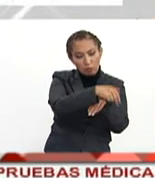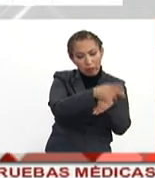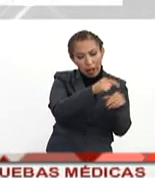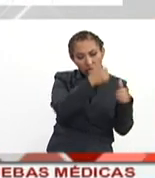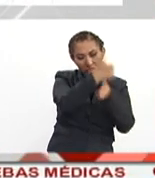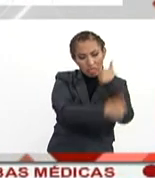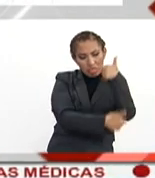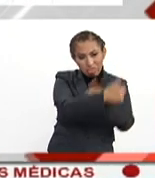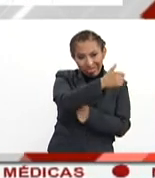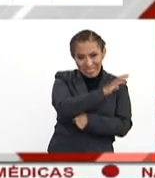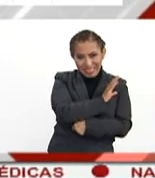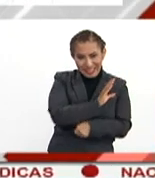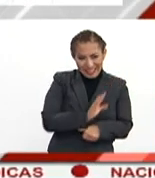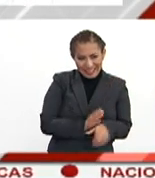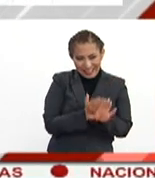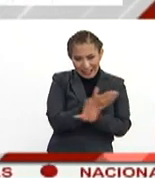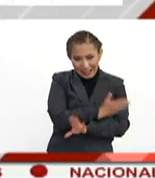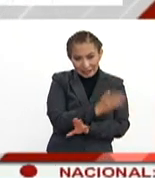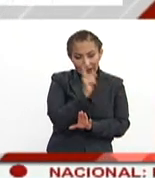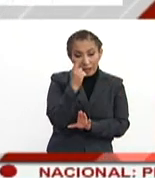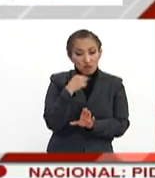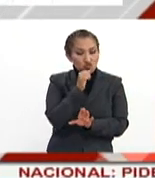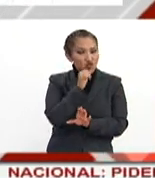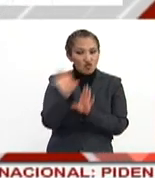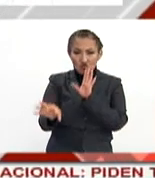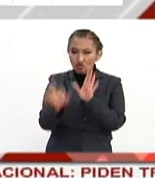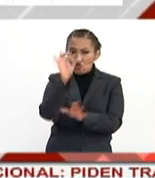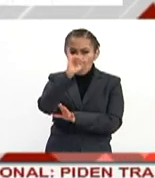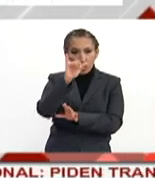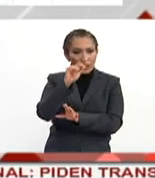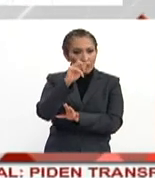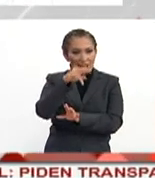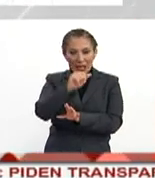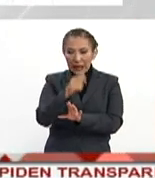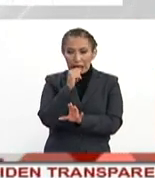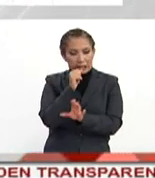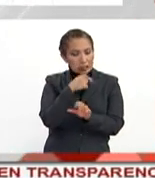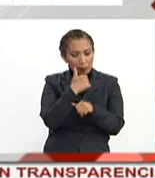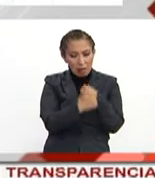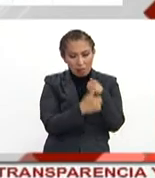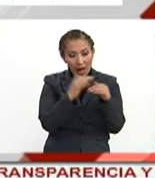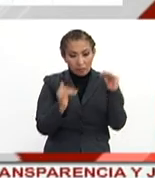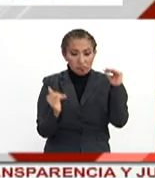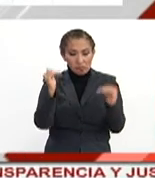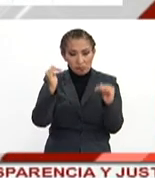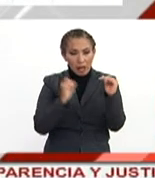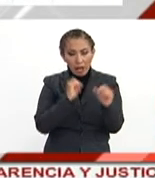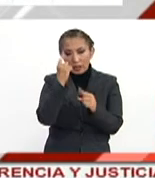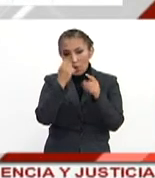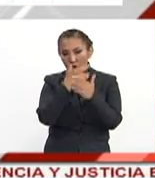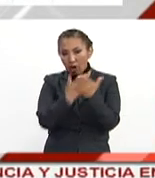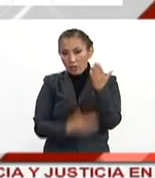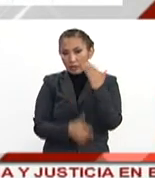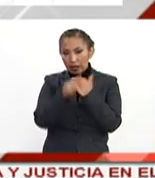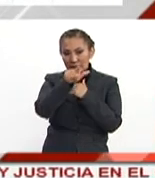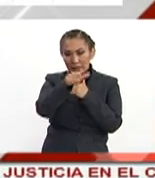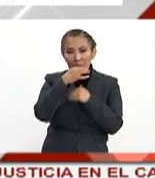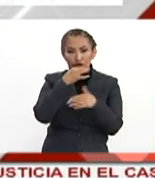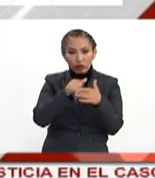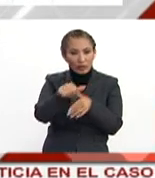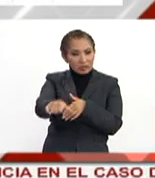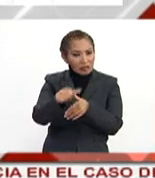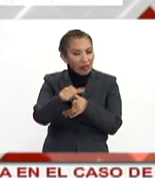esta contienda, incluso antes de la nominación de Josefina Vázquez Mota, y hoy pues sí hay varios registros de 17 puntos,